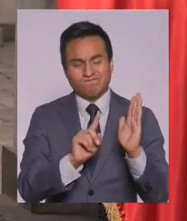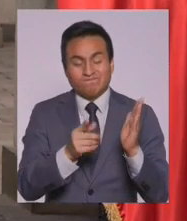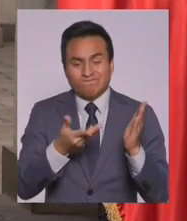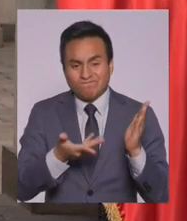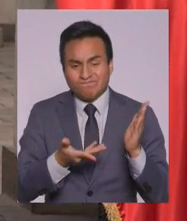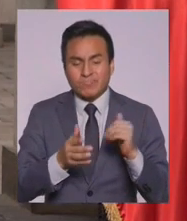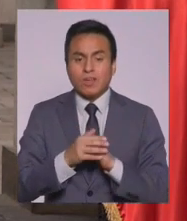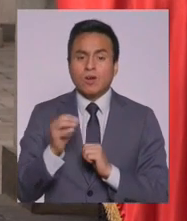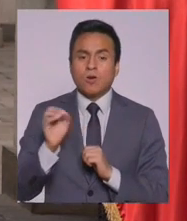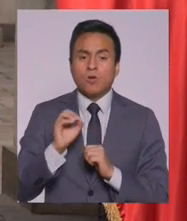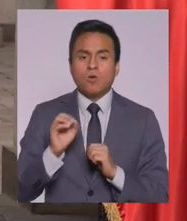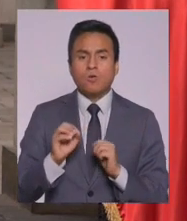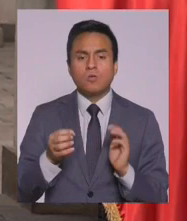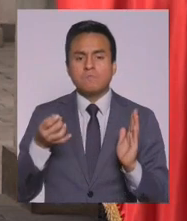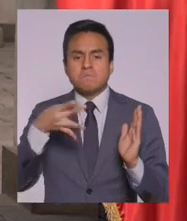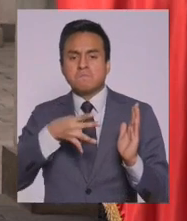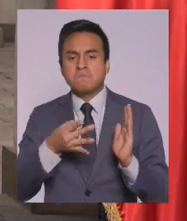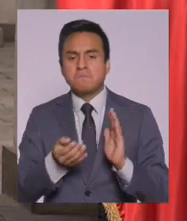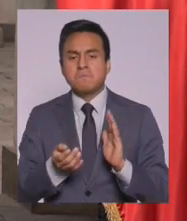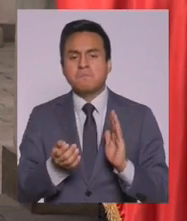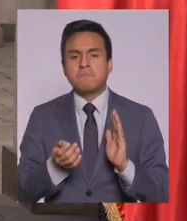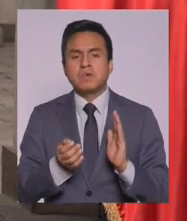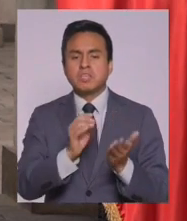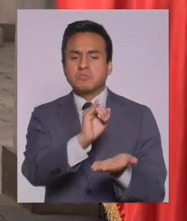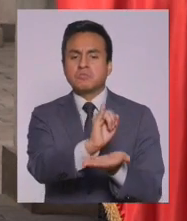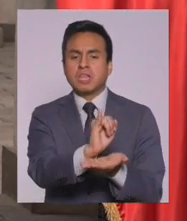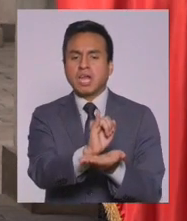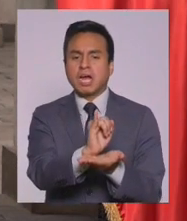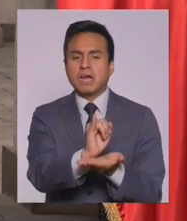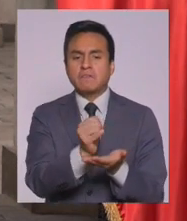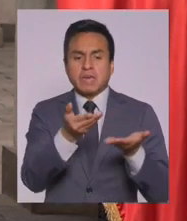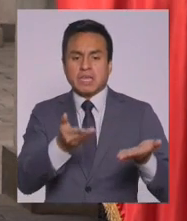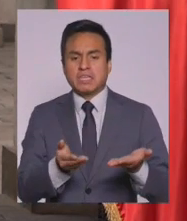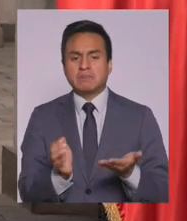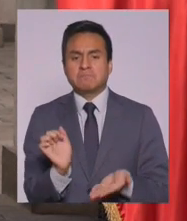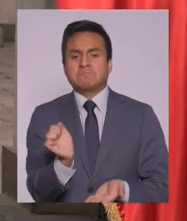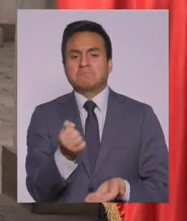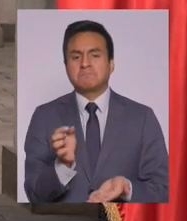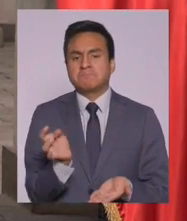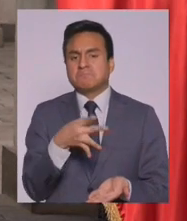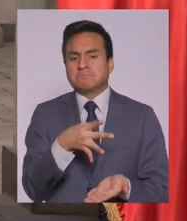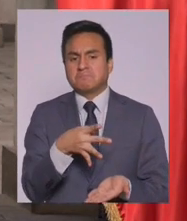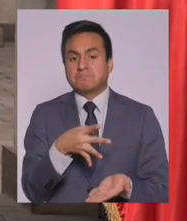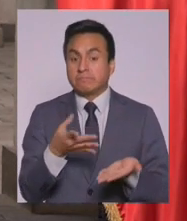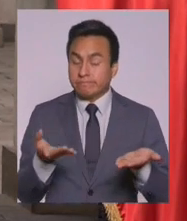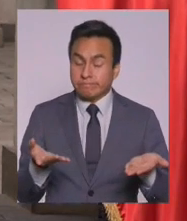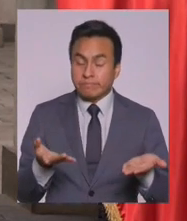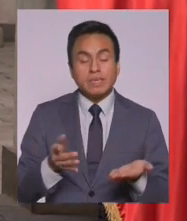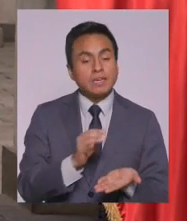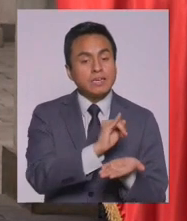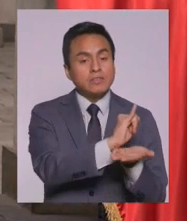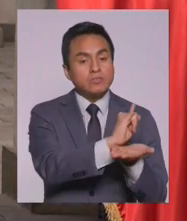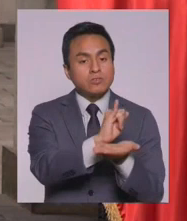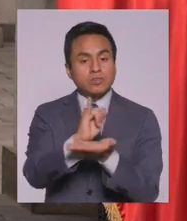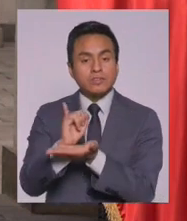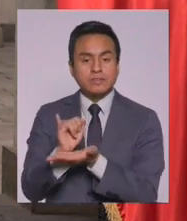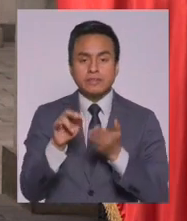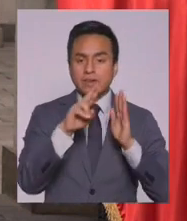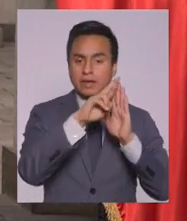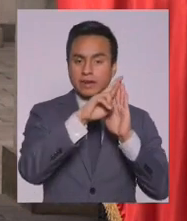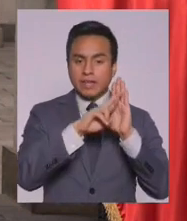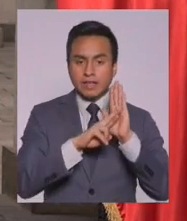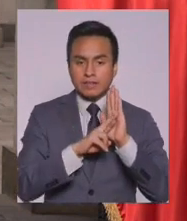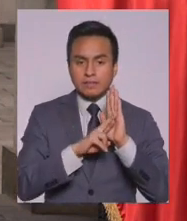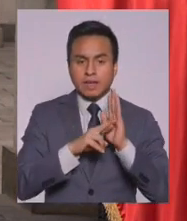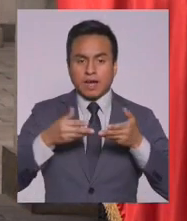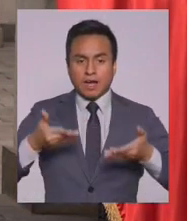o el pasar por encima de la institucionalidad vigente. Las instituciones y las reglas que